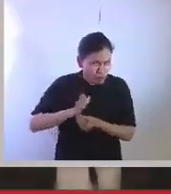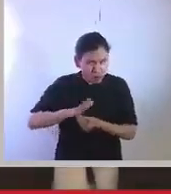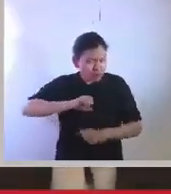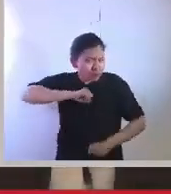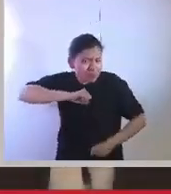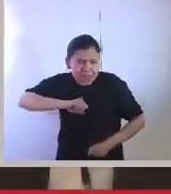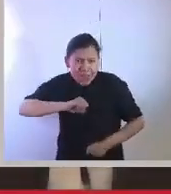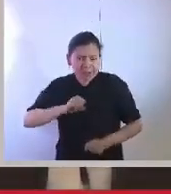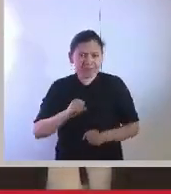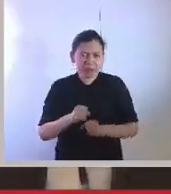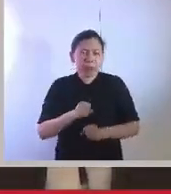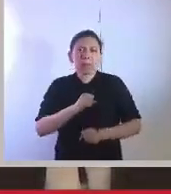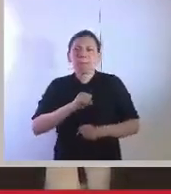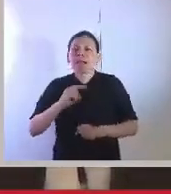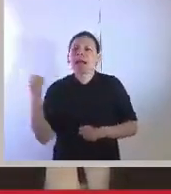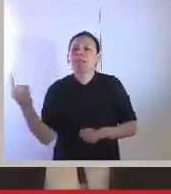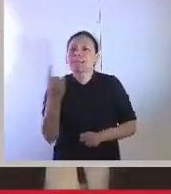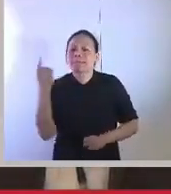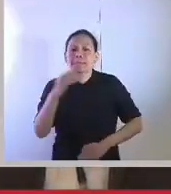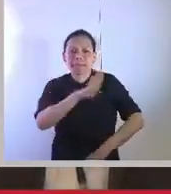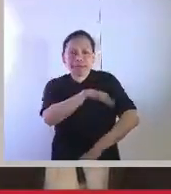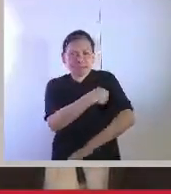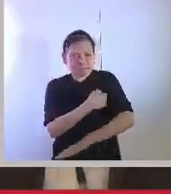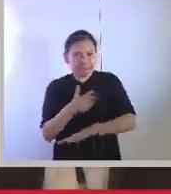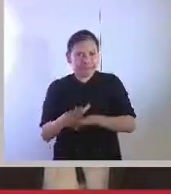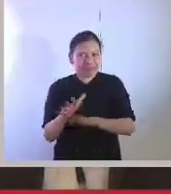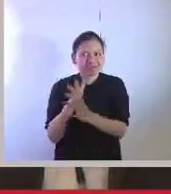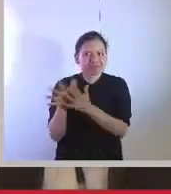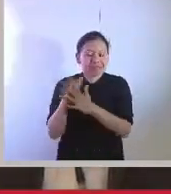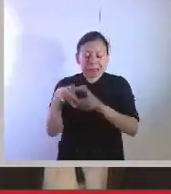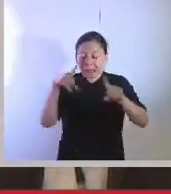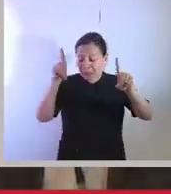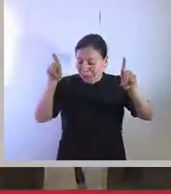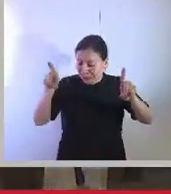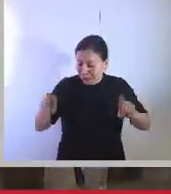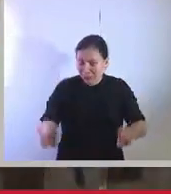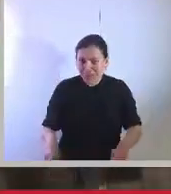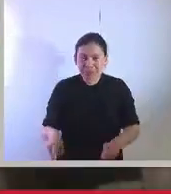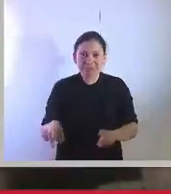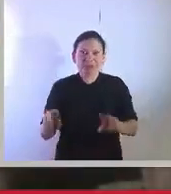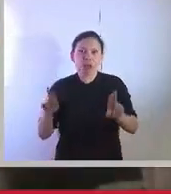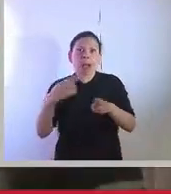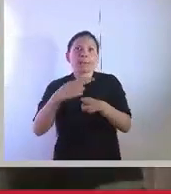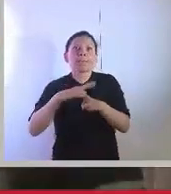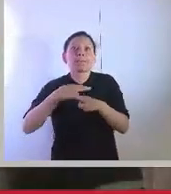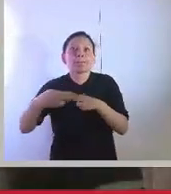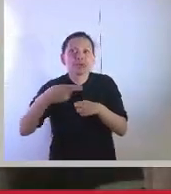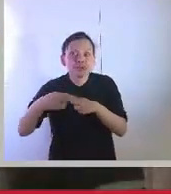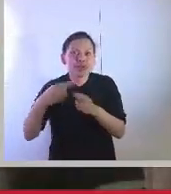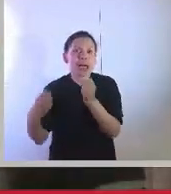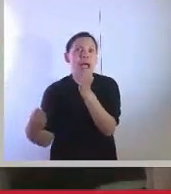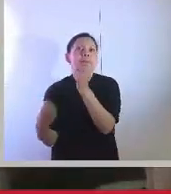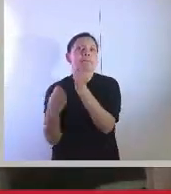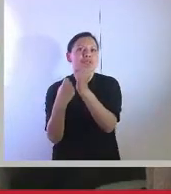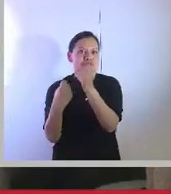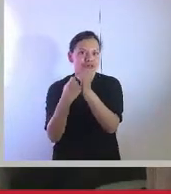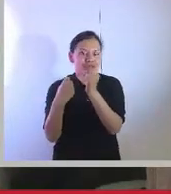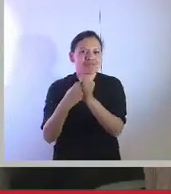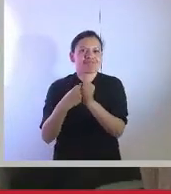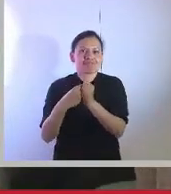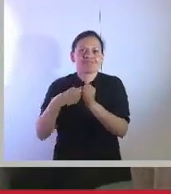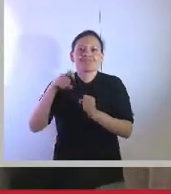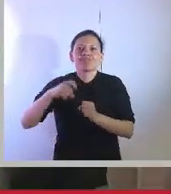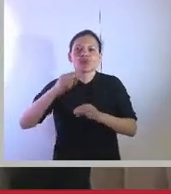así. Y ministra, quiero decirle que justamente nos estamos metiendo en muchas cosas, y quiero decirle que pronto necesitamos de su apoyo porque vamos a